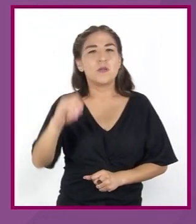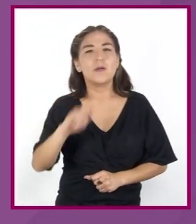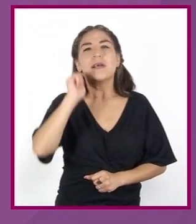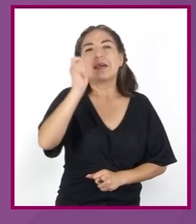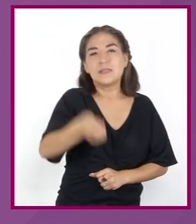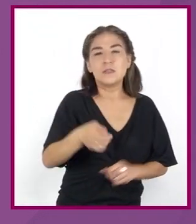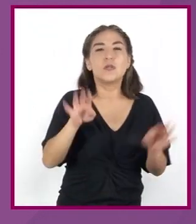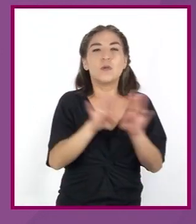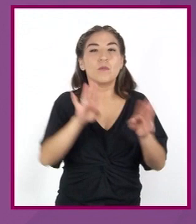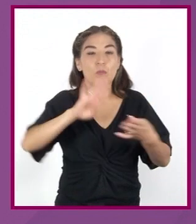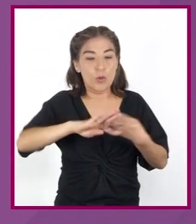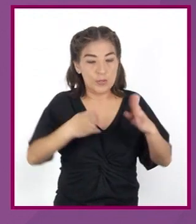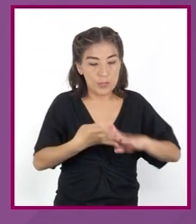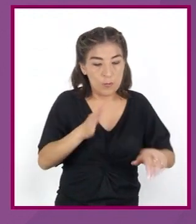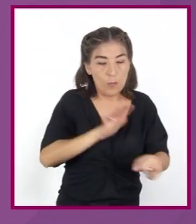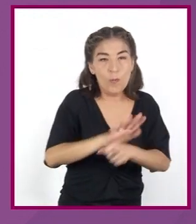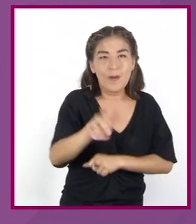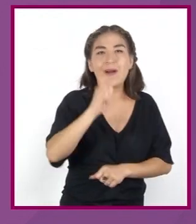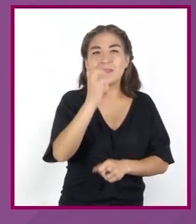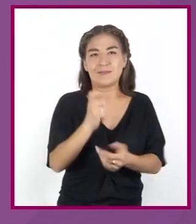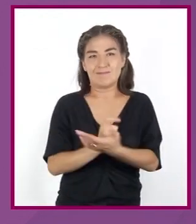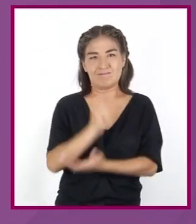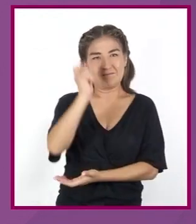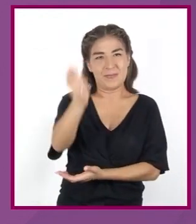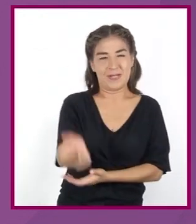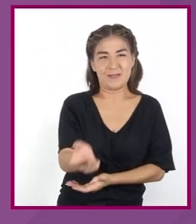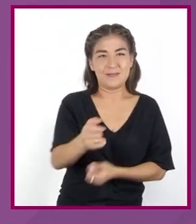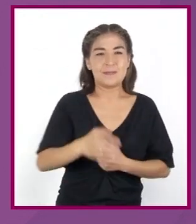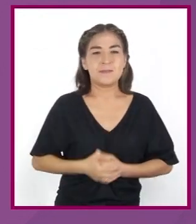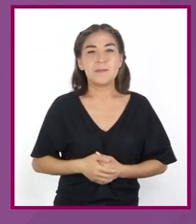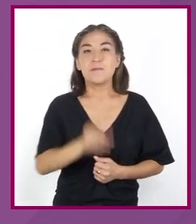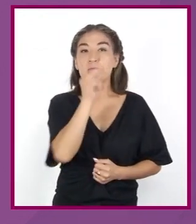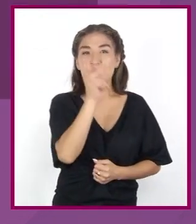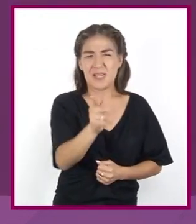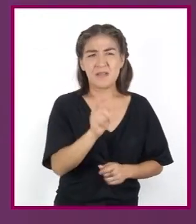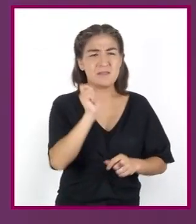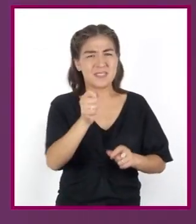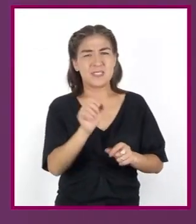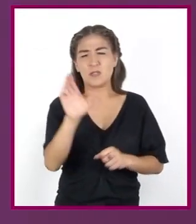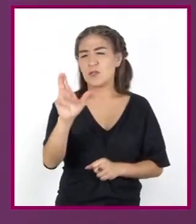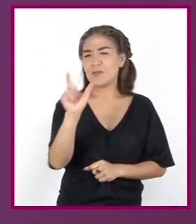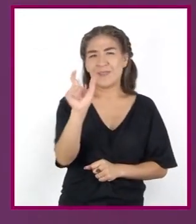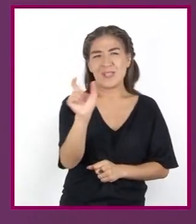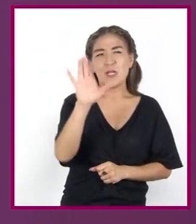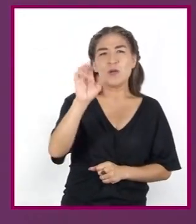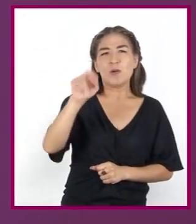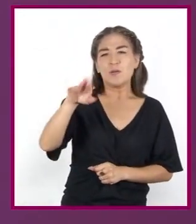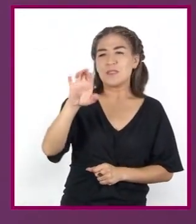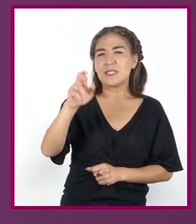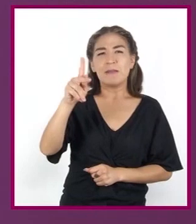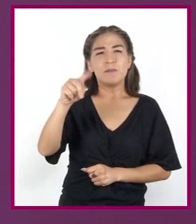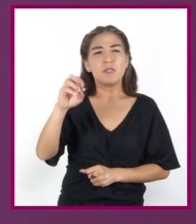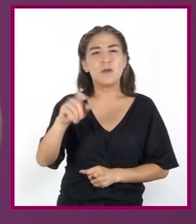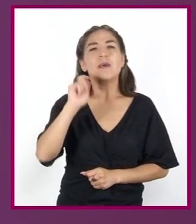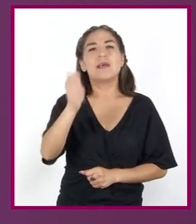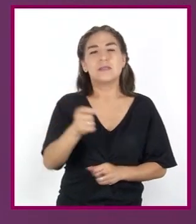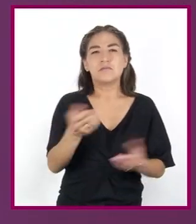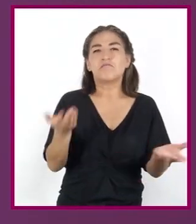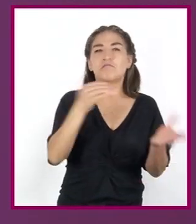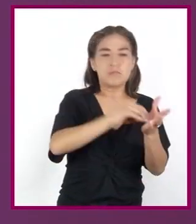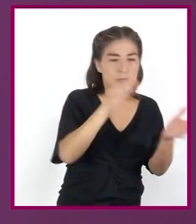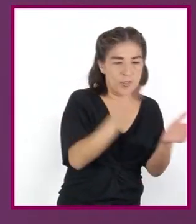al motivo por el cual se está realizando el pago. La palabra concepto podemos encontrarla también en